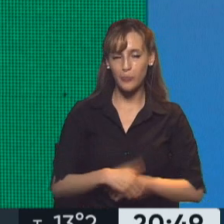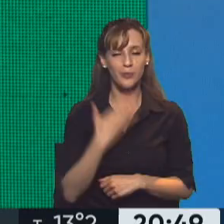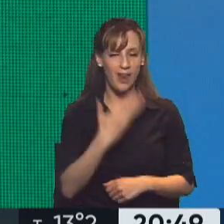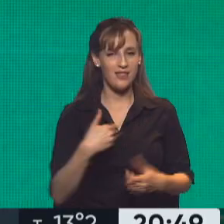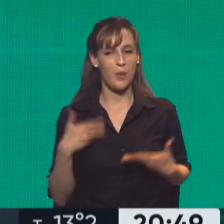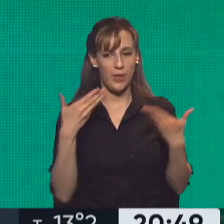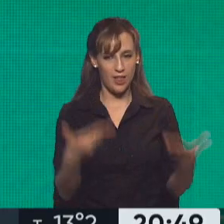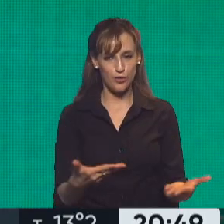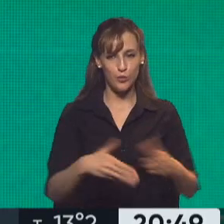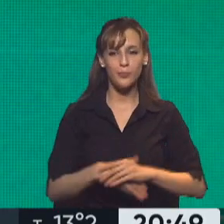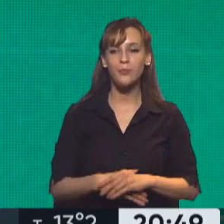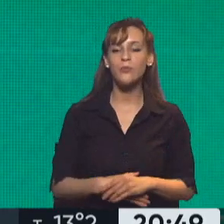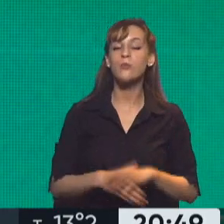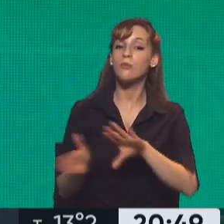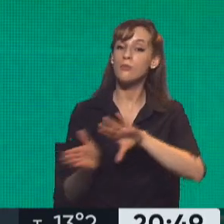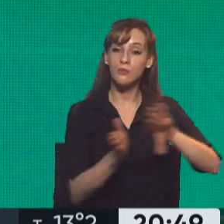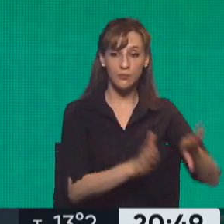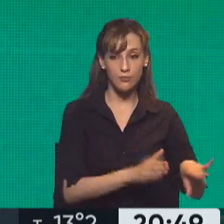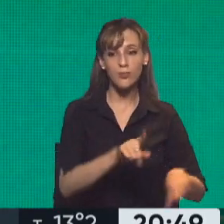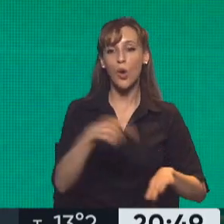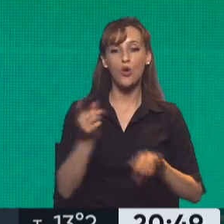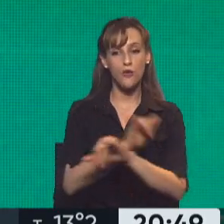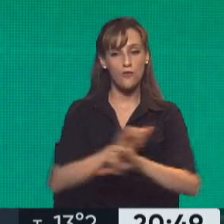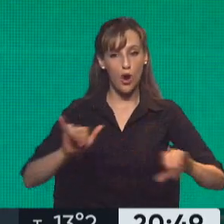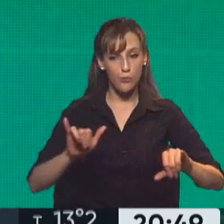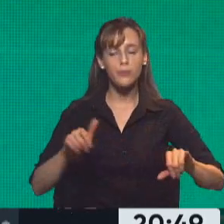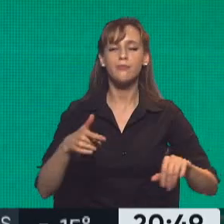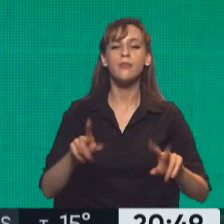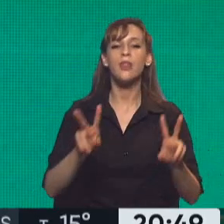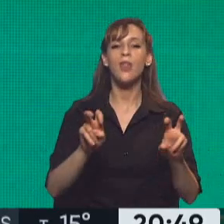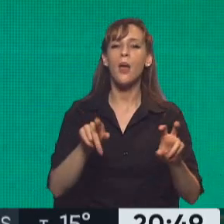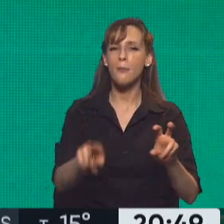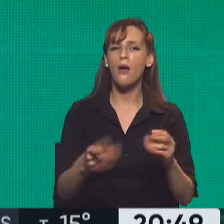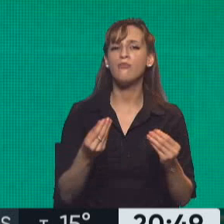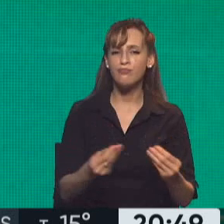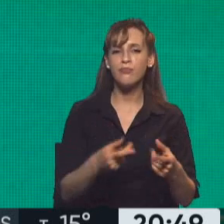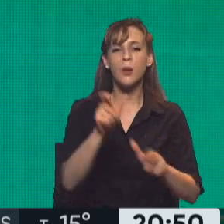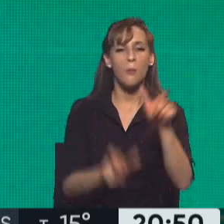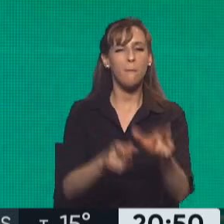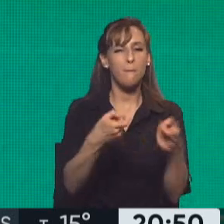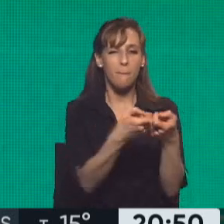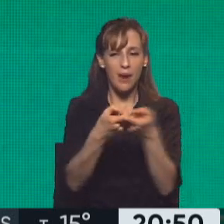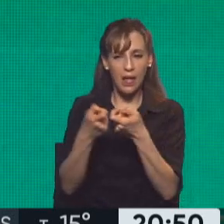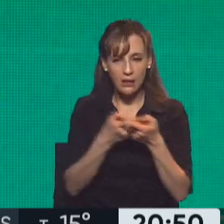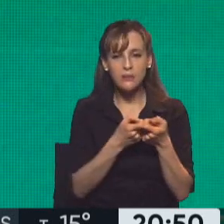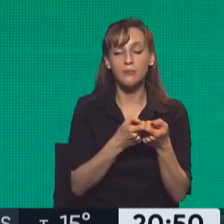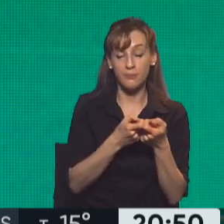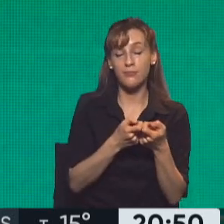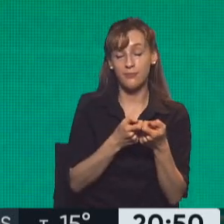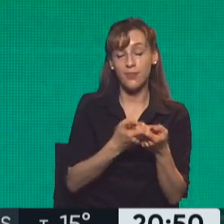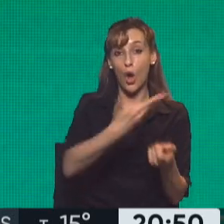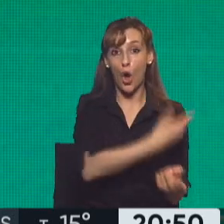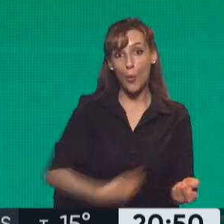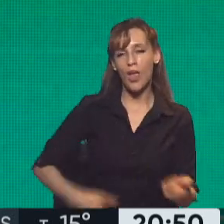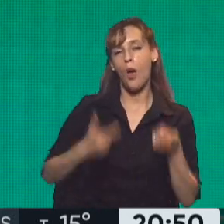invitación. Vamos a compartir otro informe, vamos a cambiar de tema y en este caso empresarios que respaldaron al gobierno en la